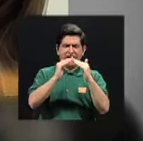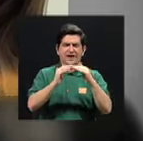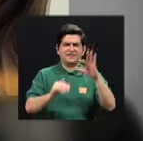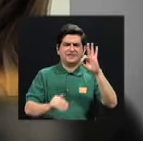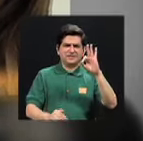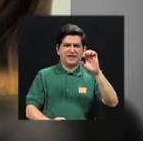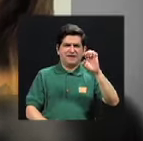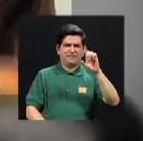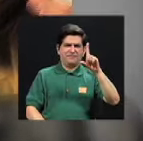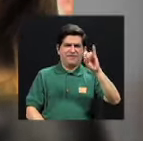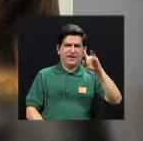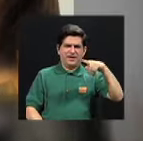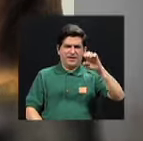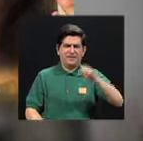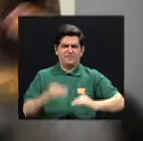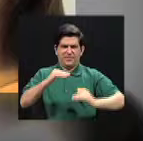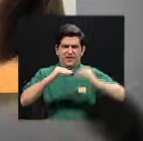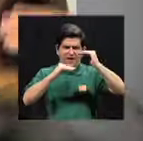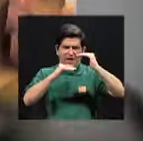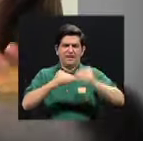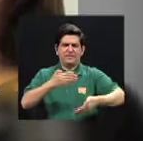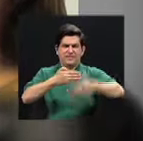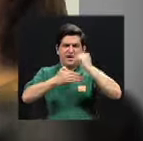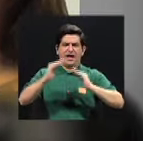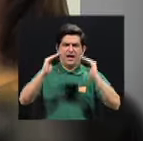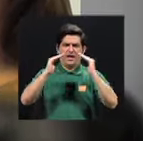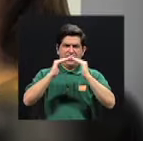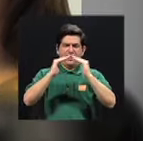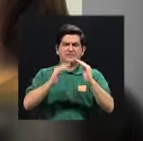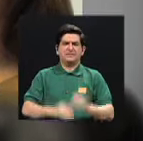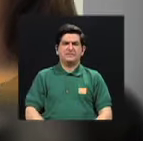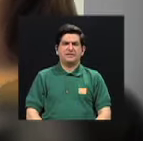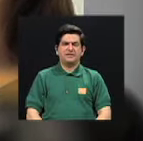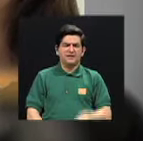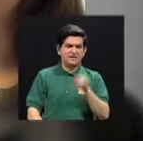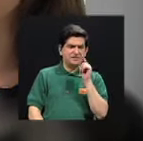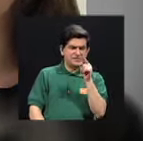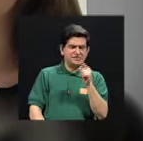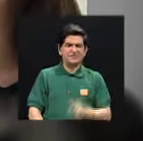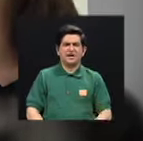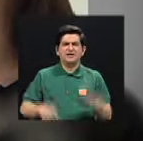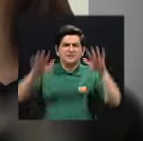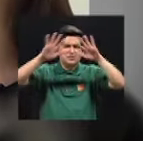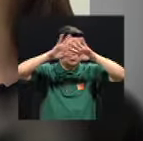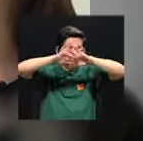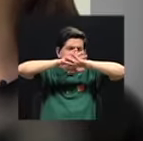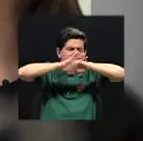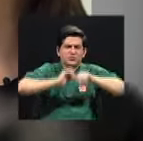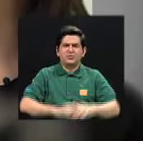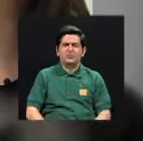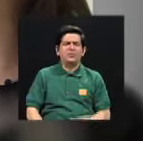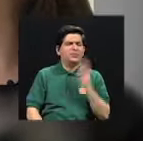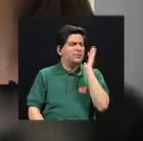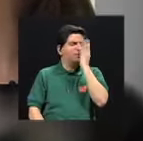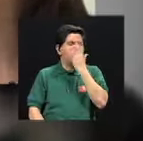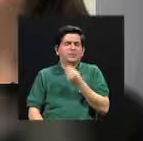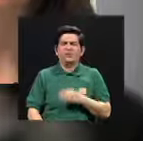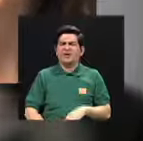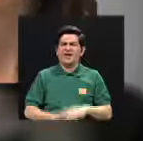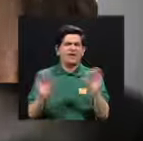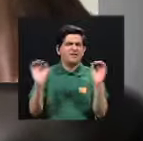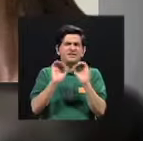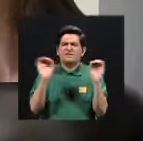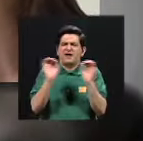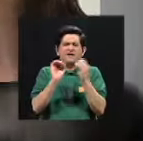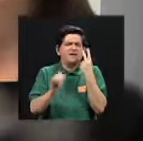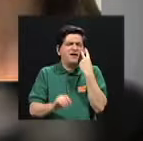Felipe, en la parte alta, atrás de la casa, en la zona más... es oscuro y es súper lindo porque